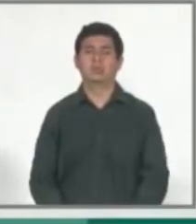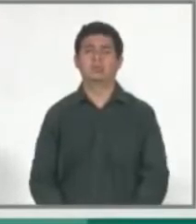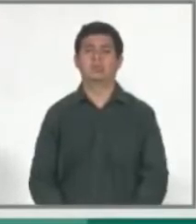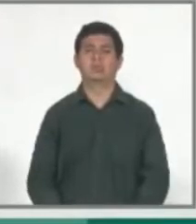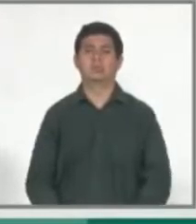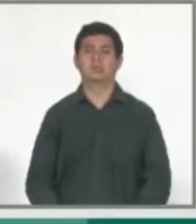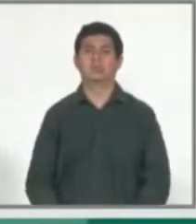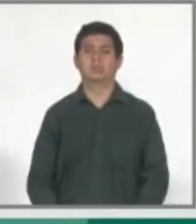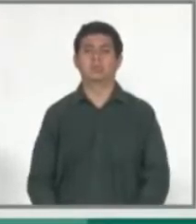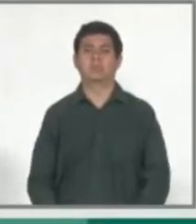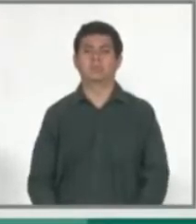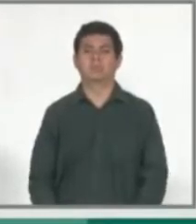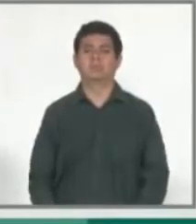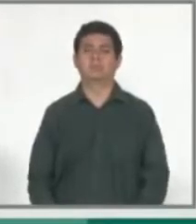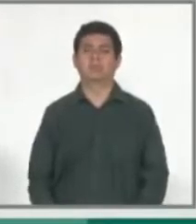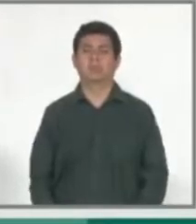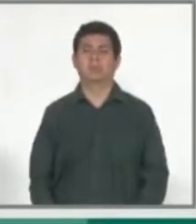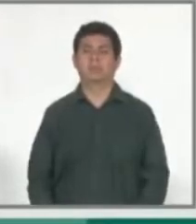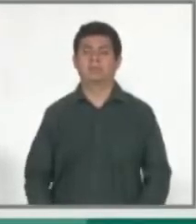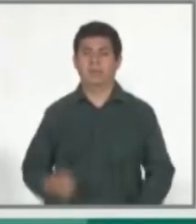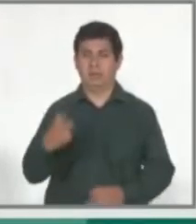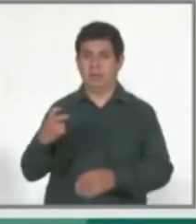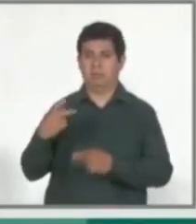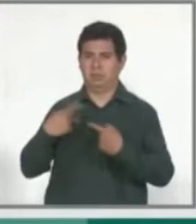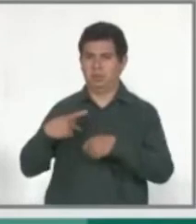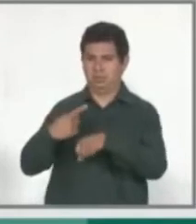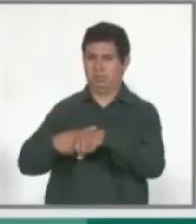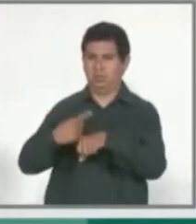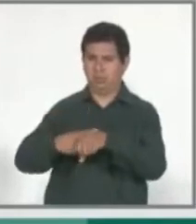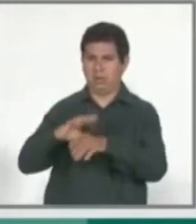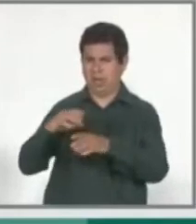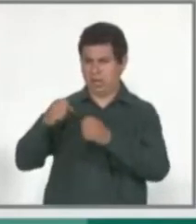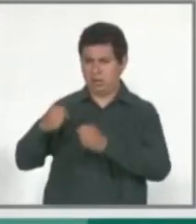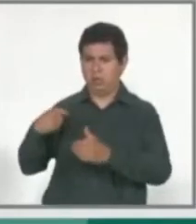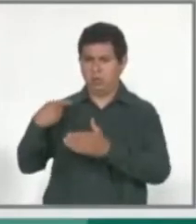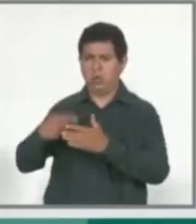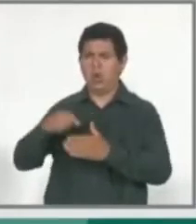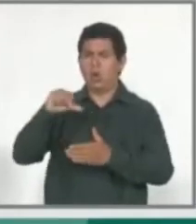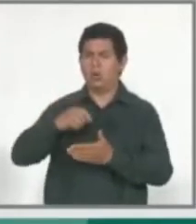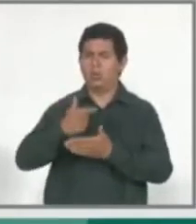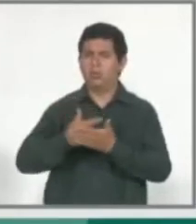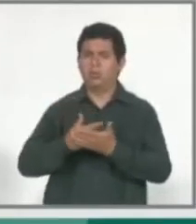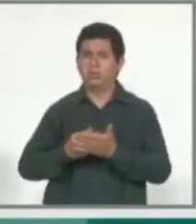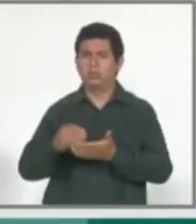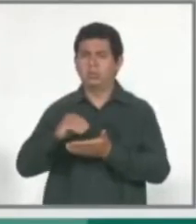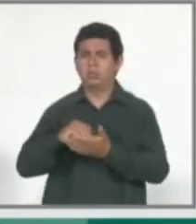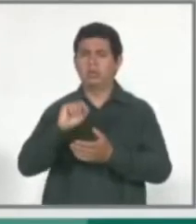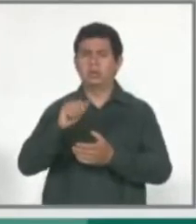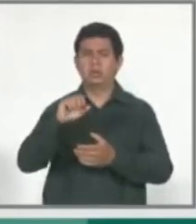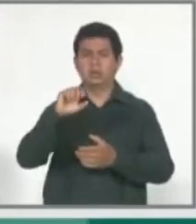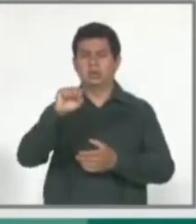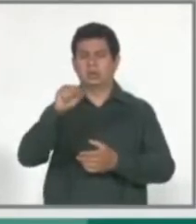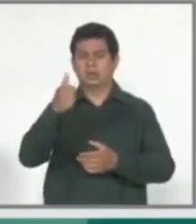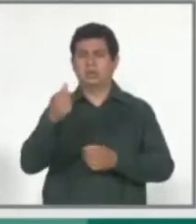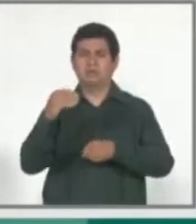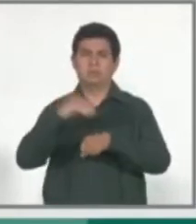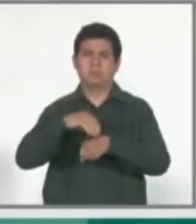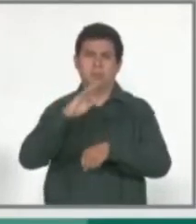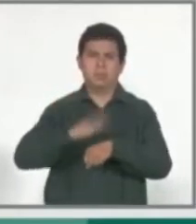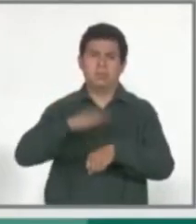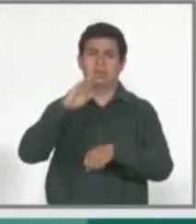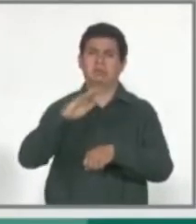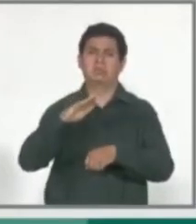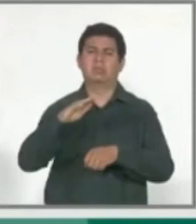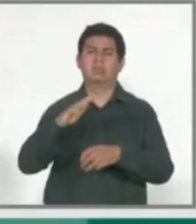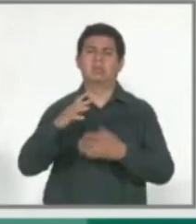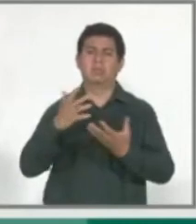dentro del reporte de los casos positivos al corte del día de hoy tenemos 66 casos nuevos afectando